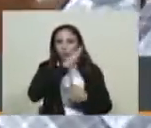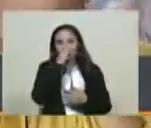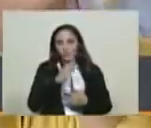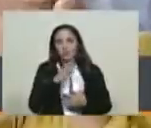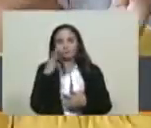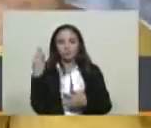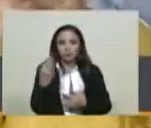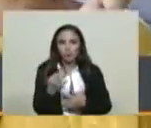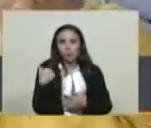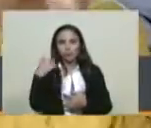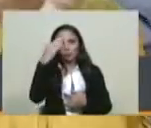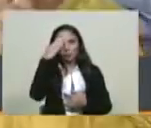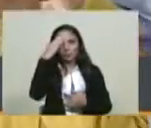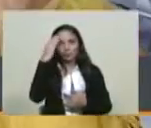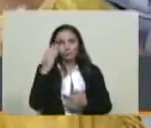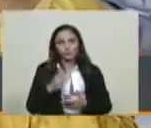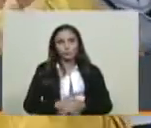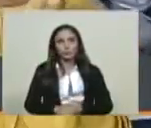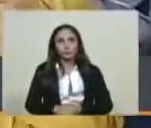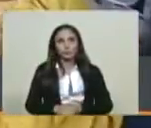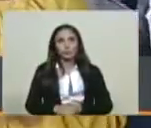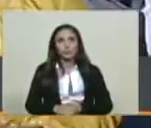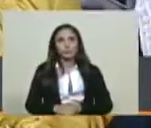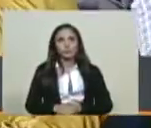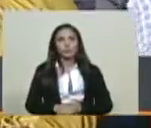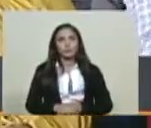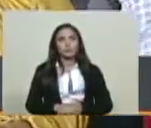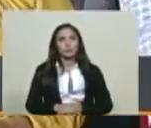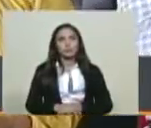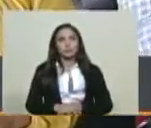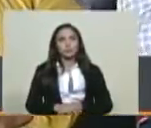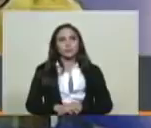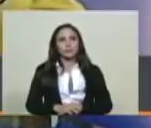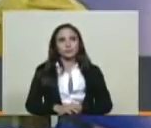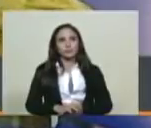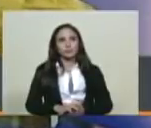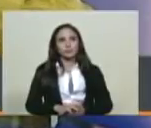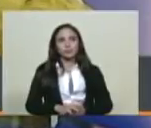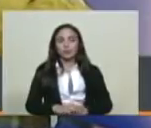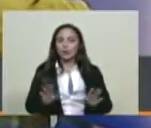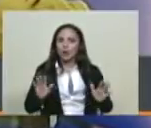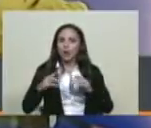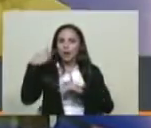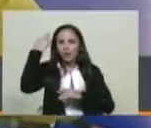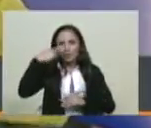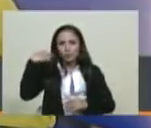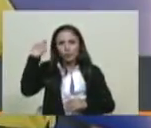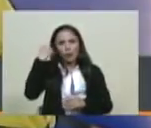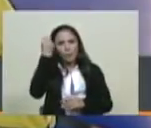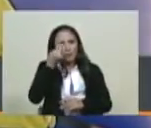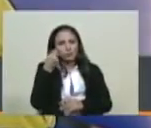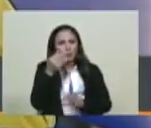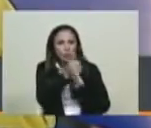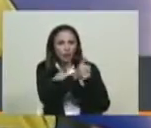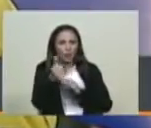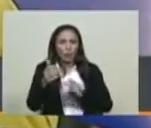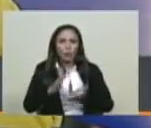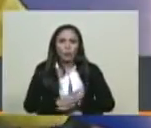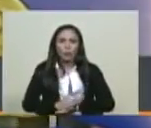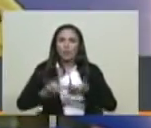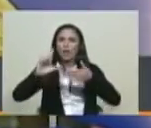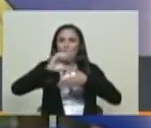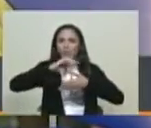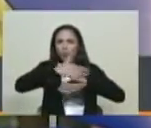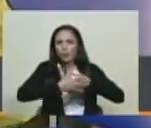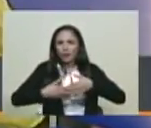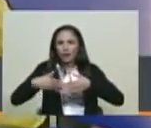Es una canallada bochornosa, lo cual nos debe llevar a reflexionar a los latinoamericanos,